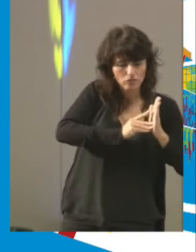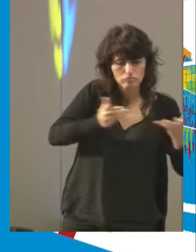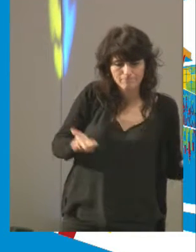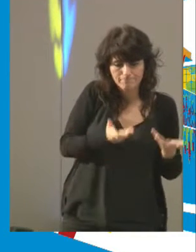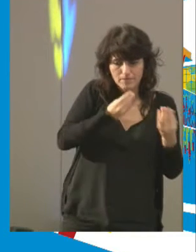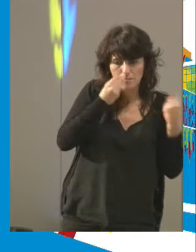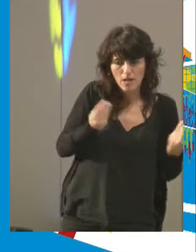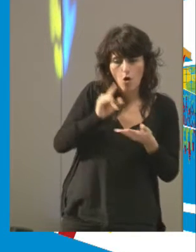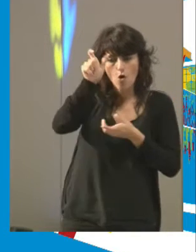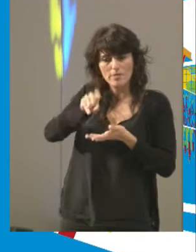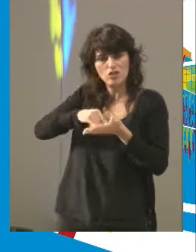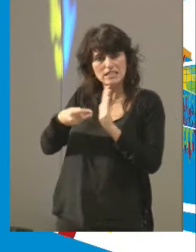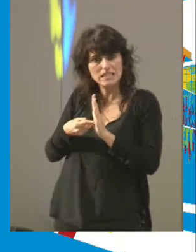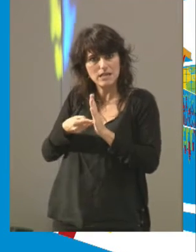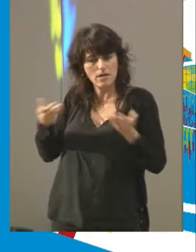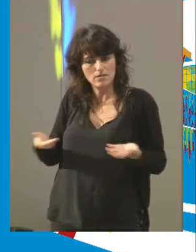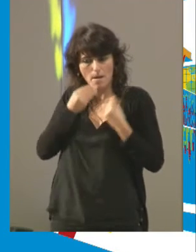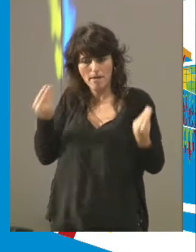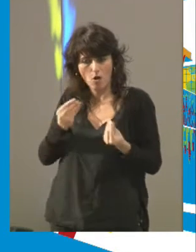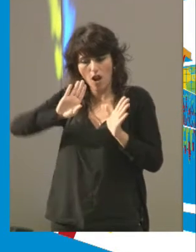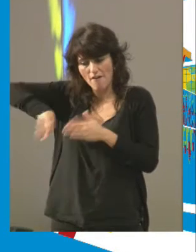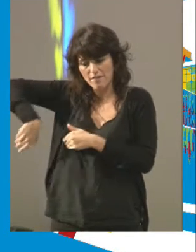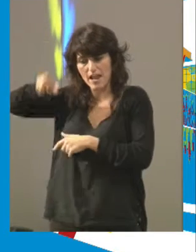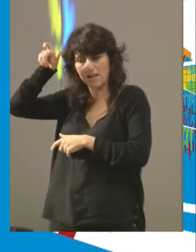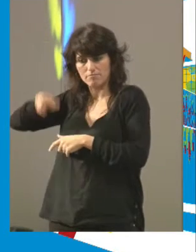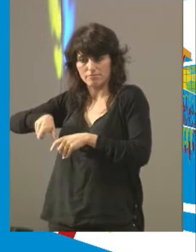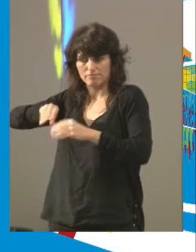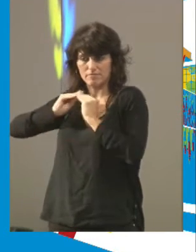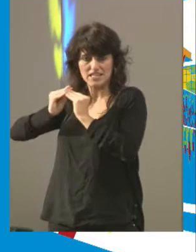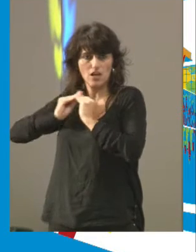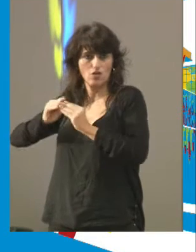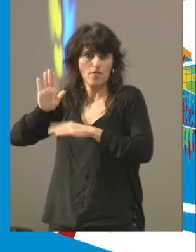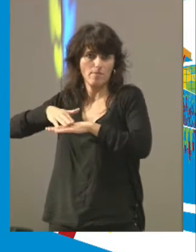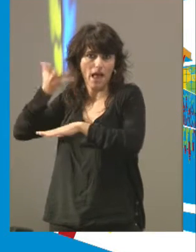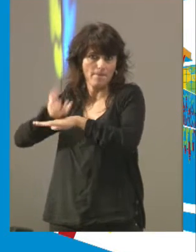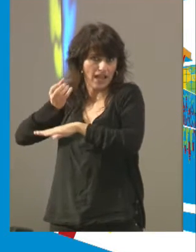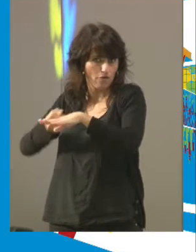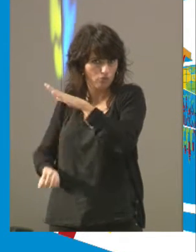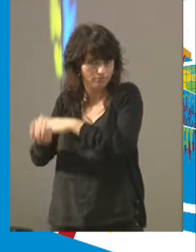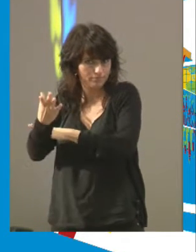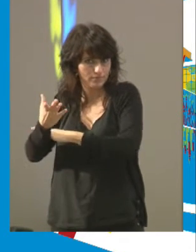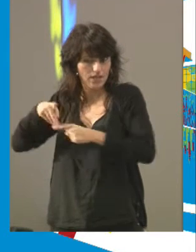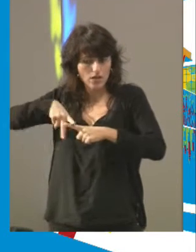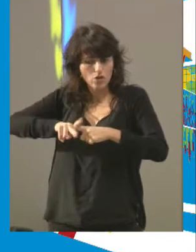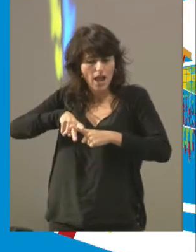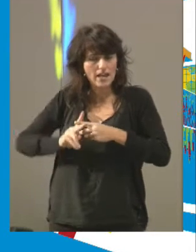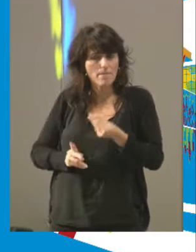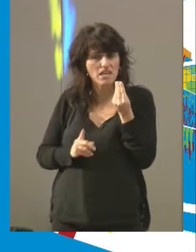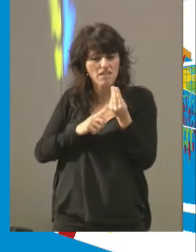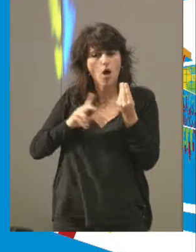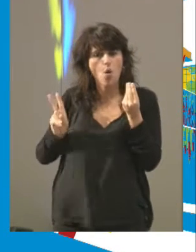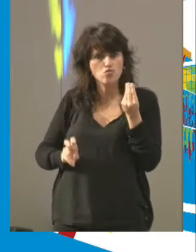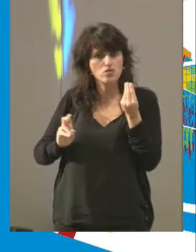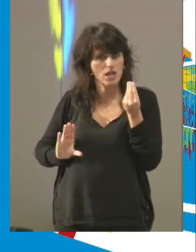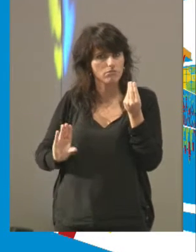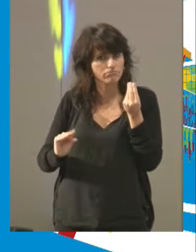persona de sistemas y al final del desarrollador final que tiene que implementar una aplicación. Y es una herramienta muy, muy útil